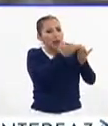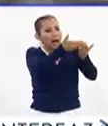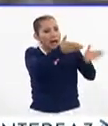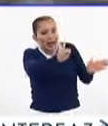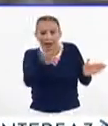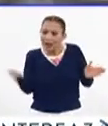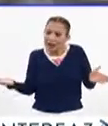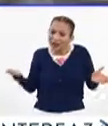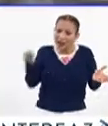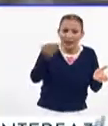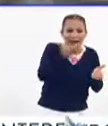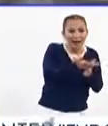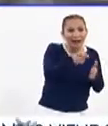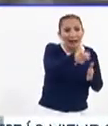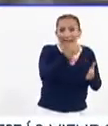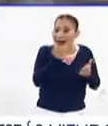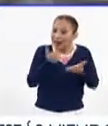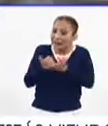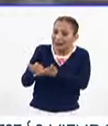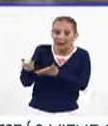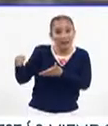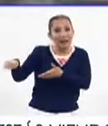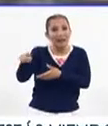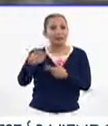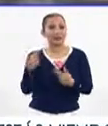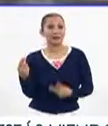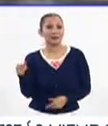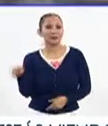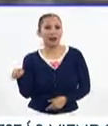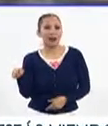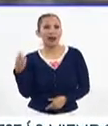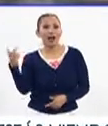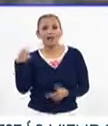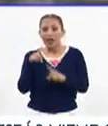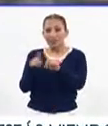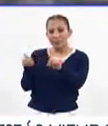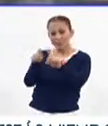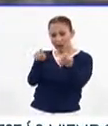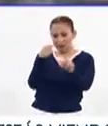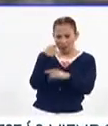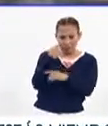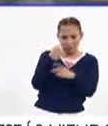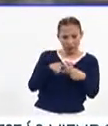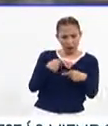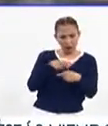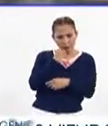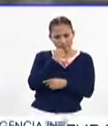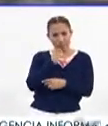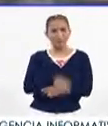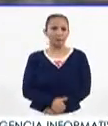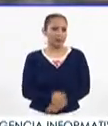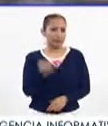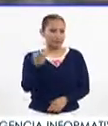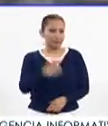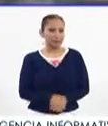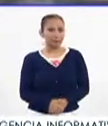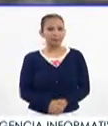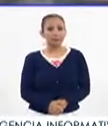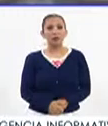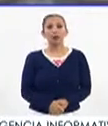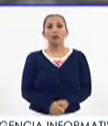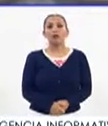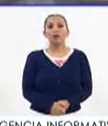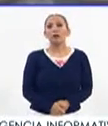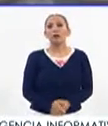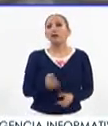dar respuesta, una respuesta educativa a esas necesidades, a esa diversidad de personas. Claro. Y precisamente, maestra,